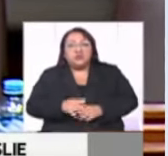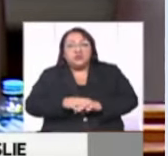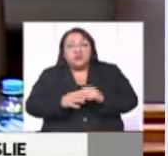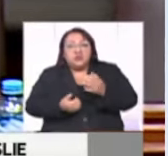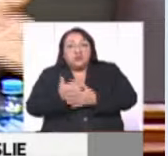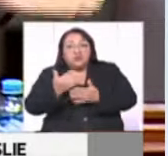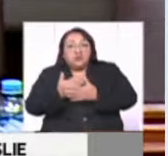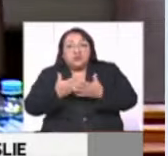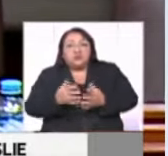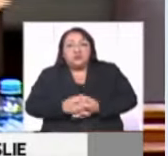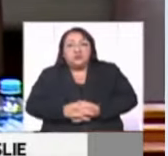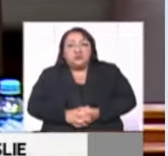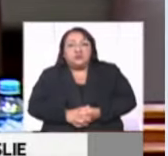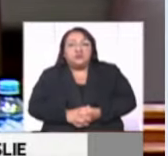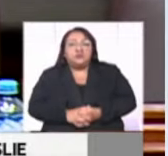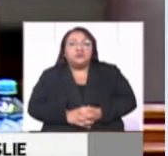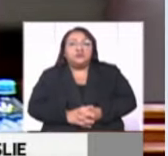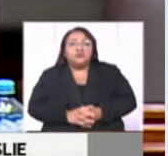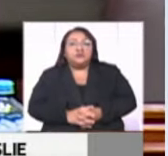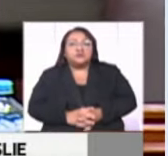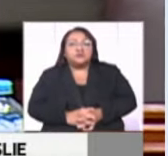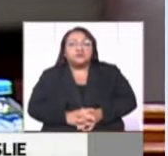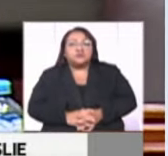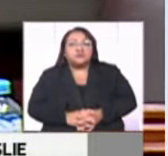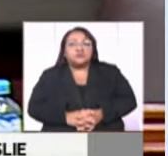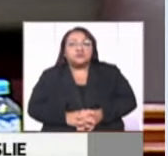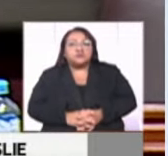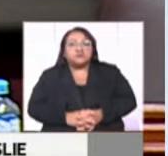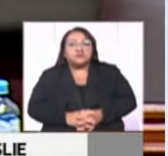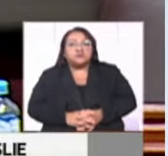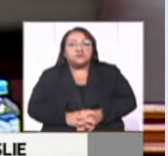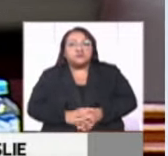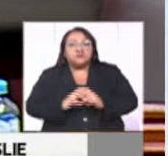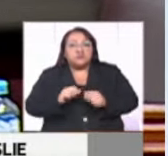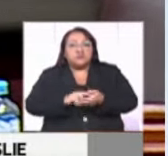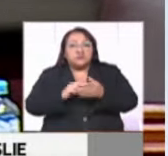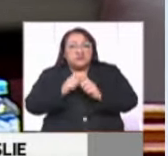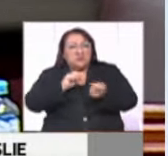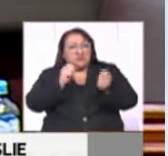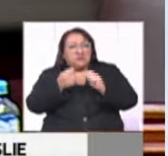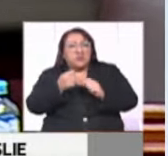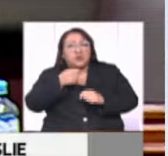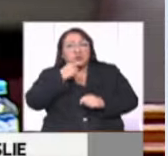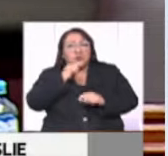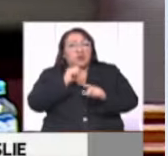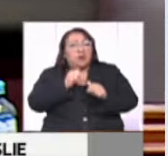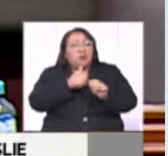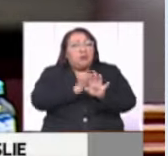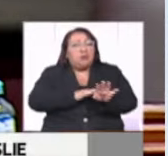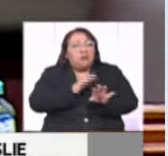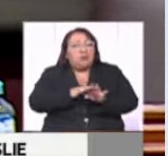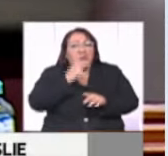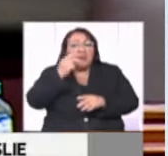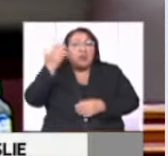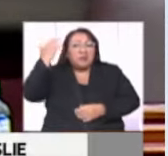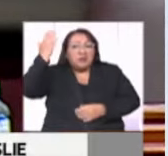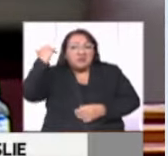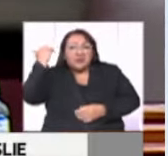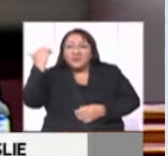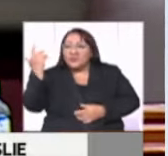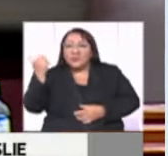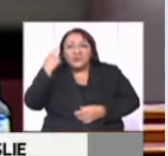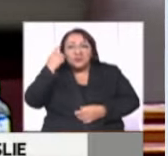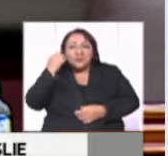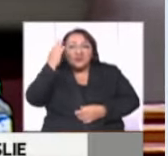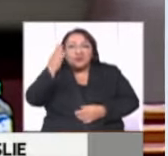modernidad, lo único que puedo pensar es que se convierten en una suerte de la mujer de Lot, que miran al pasado